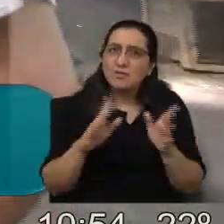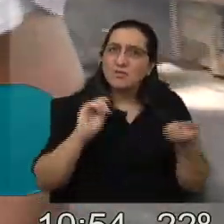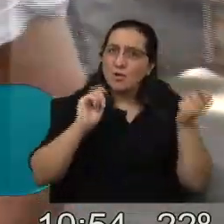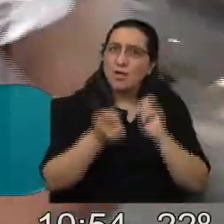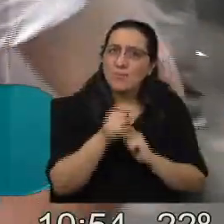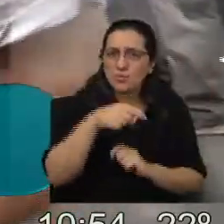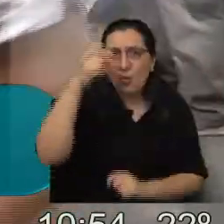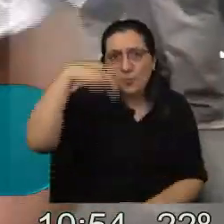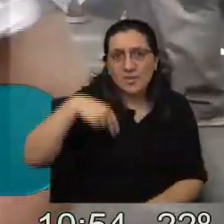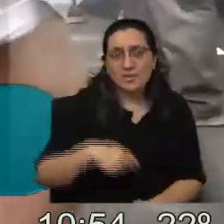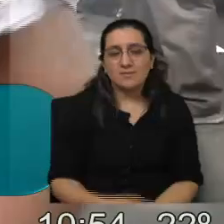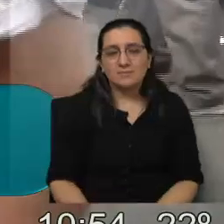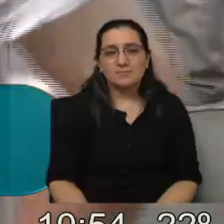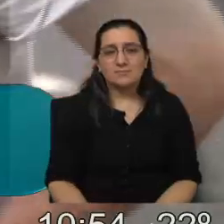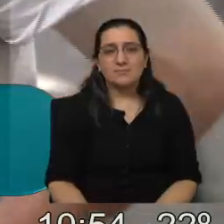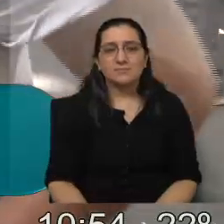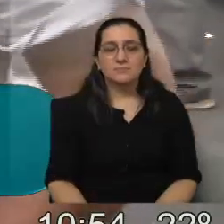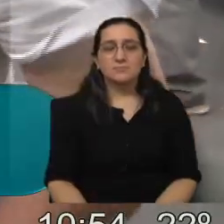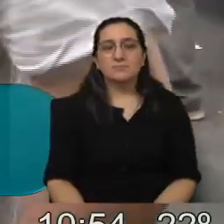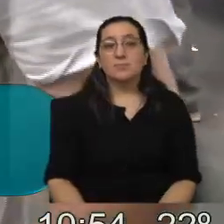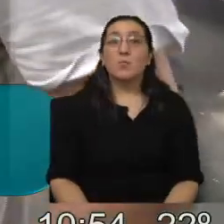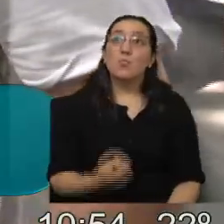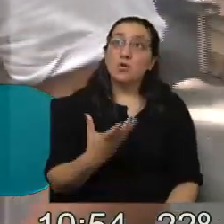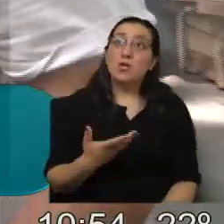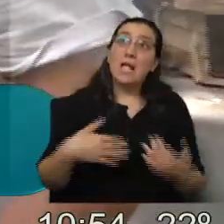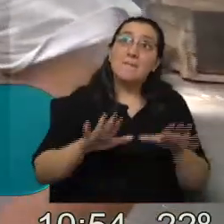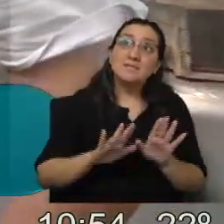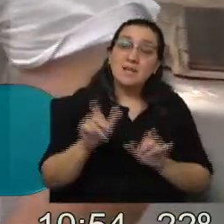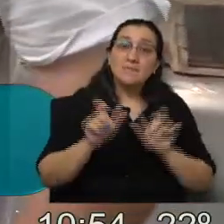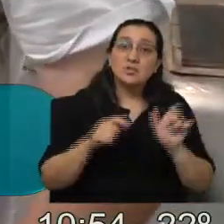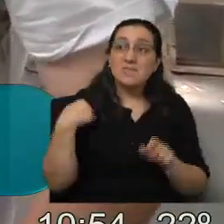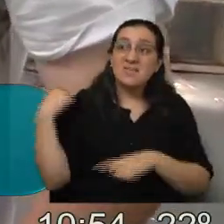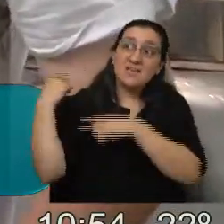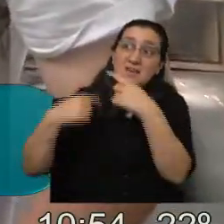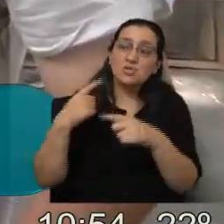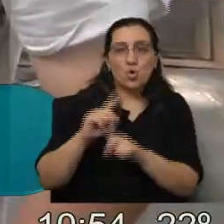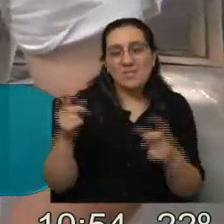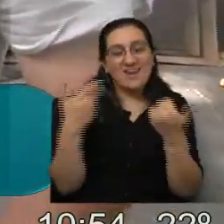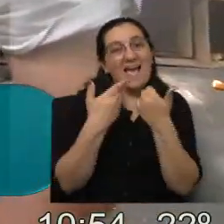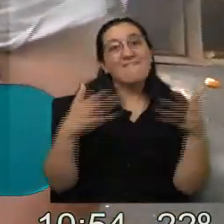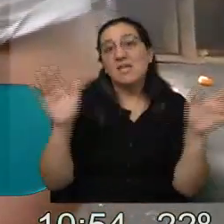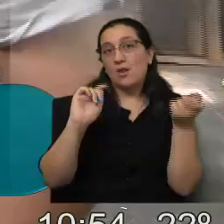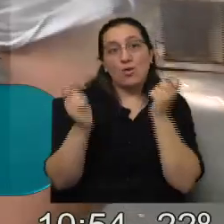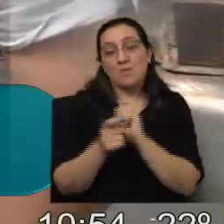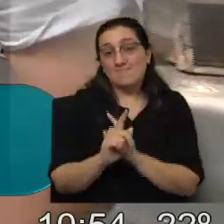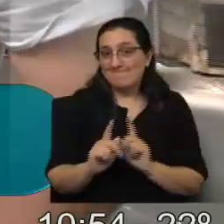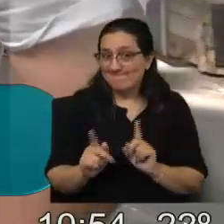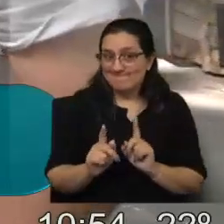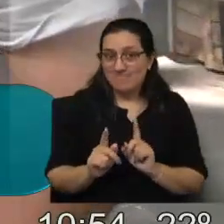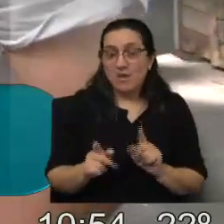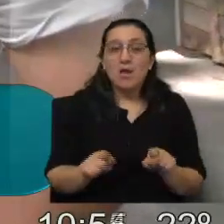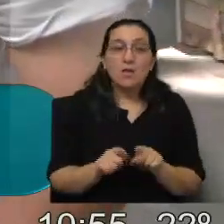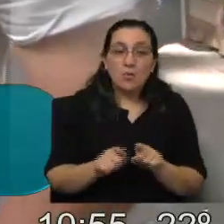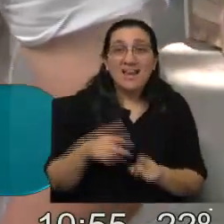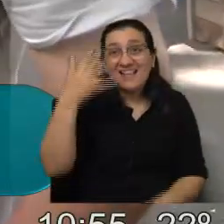no. ¿Usted qué opina? ¿Qué tiene para contarnos acerca de eso? Bueno, quizás la gente de mi generación no es tan abierta a los cambios. De todas